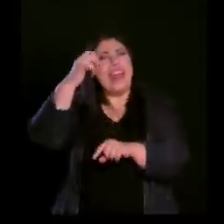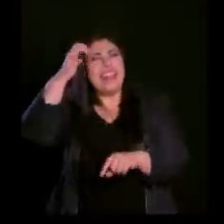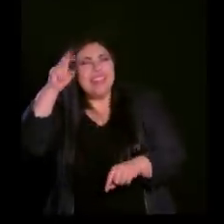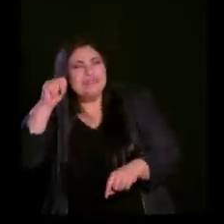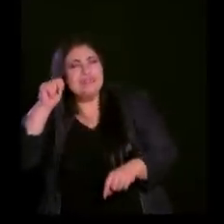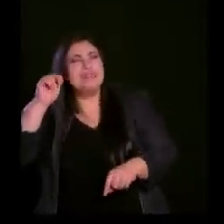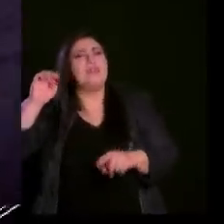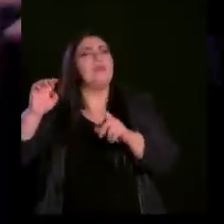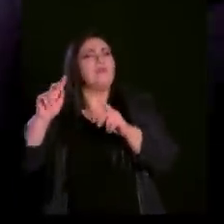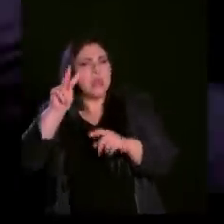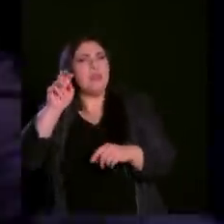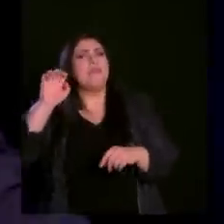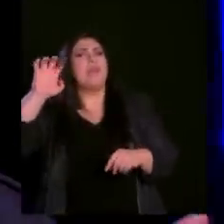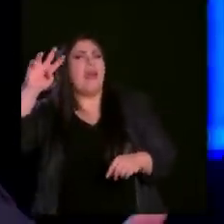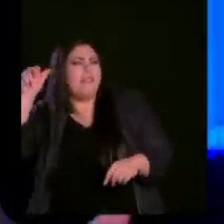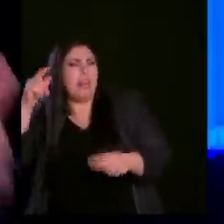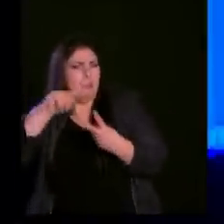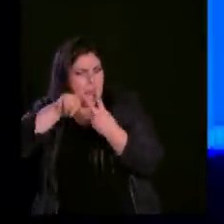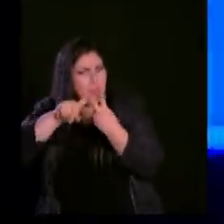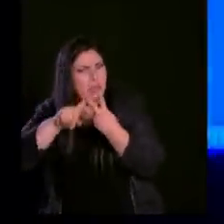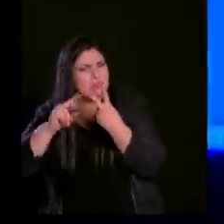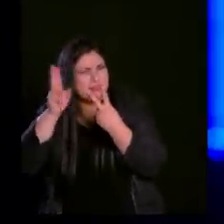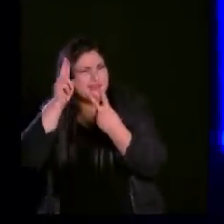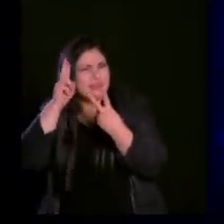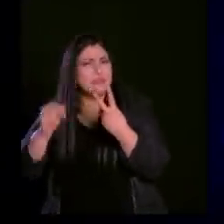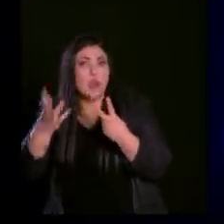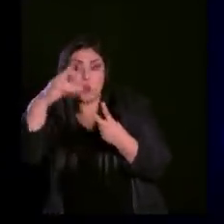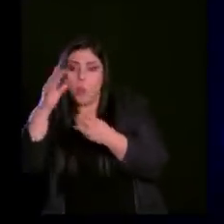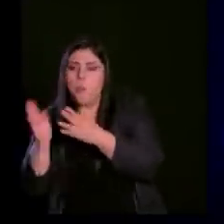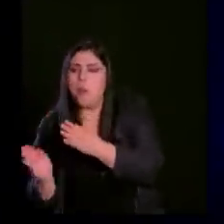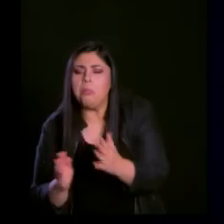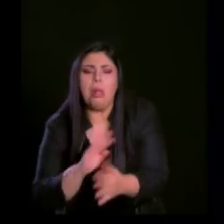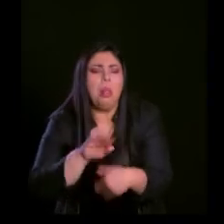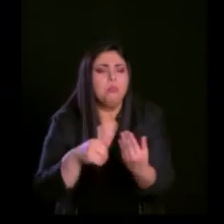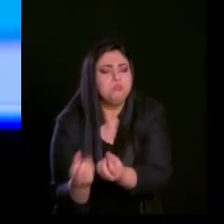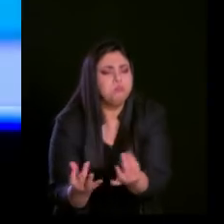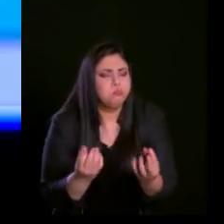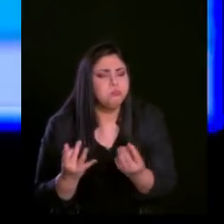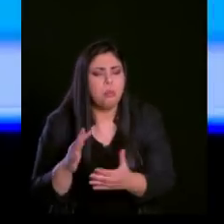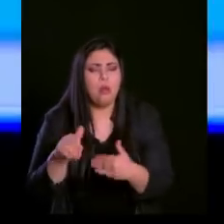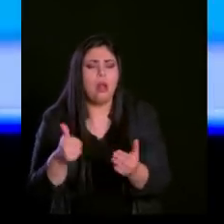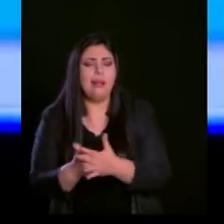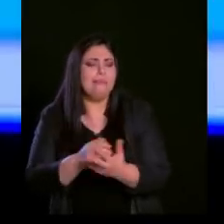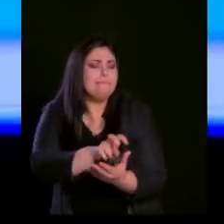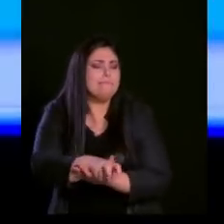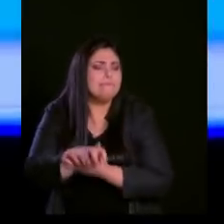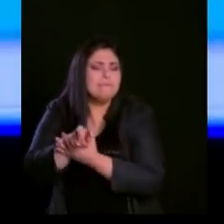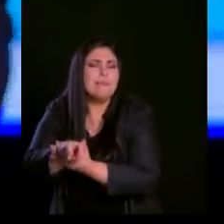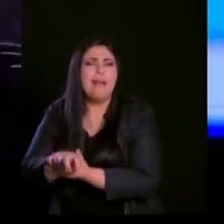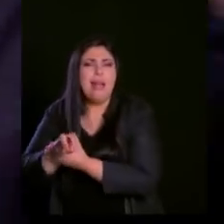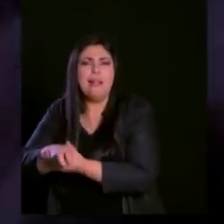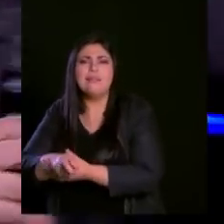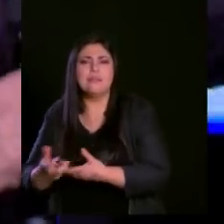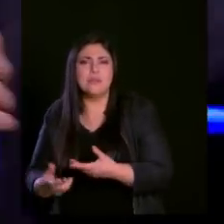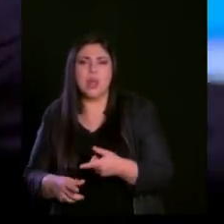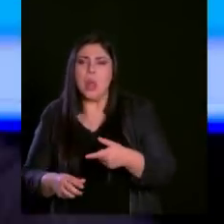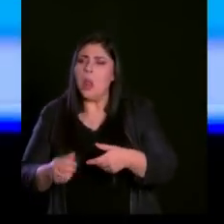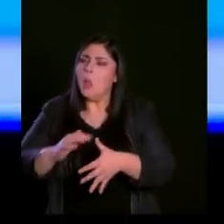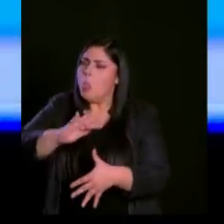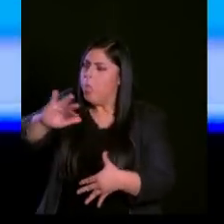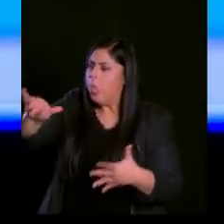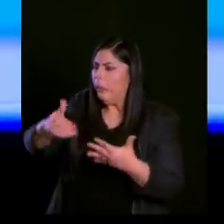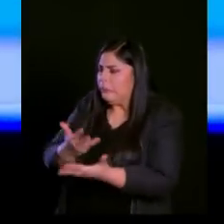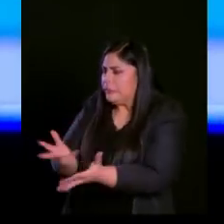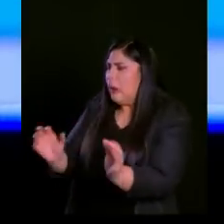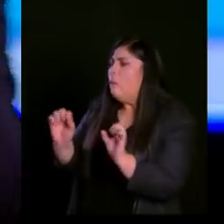ellos había preparado todo los bendijo les dijo fructificar multiplicaos Esto no podéis comer es todo esto